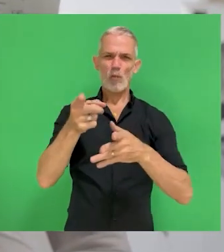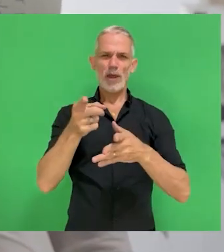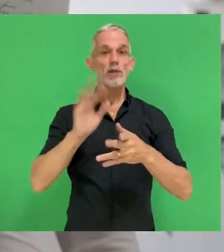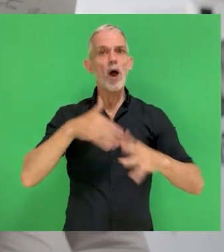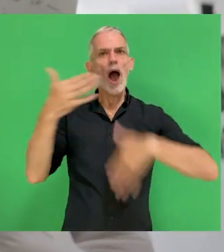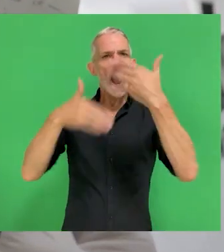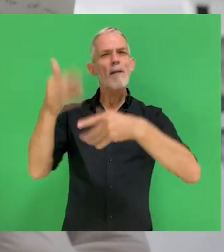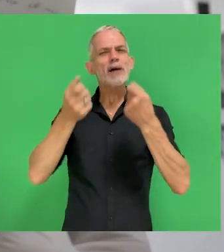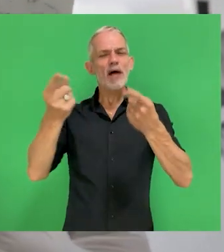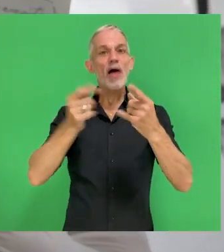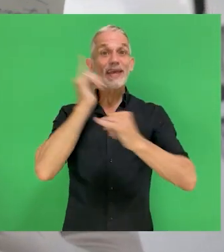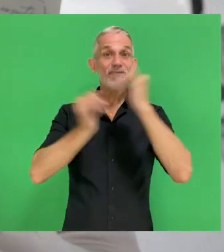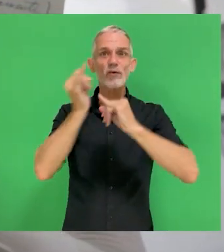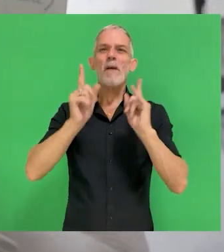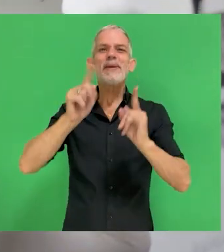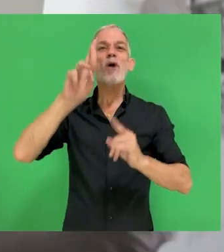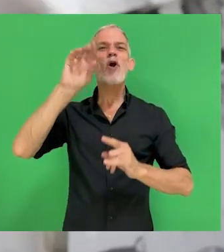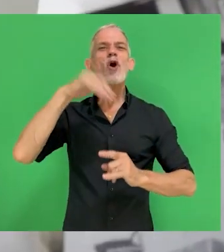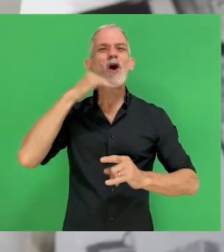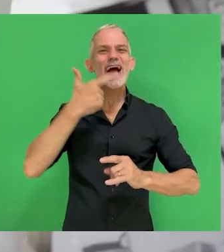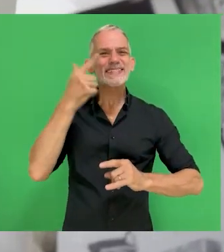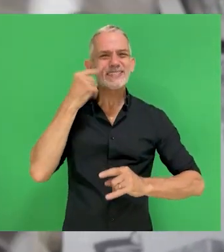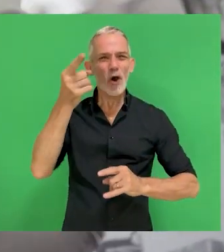en brindándose, como se hizo con Rojas,